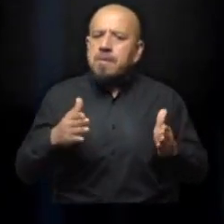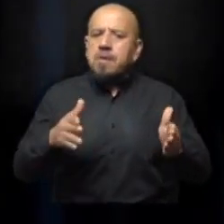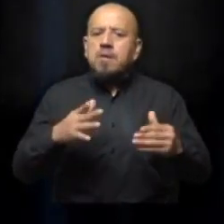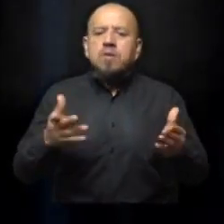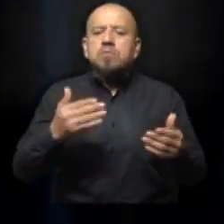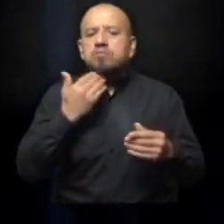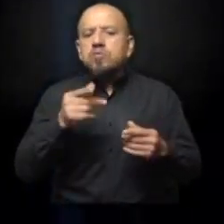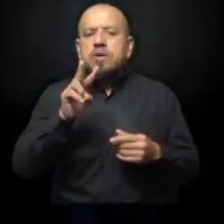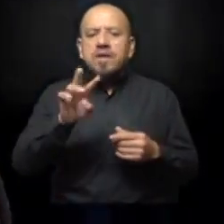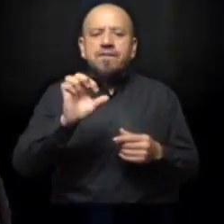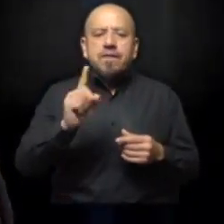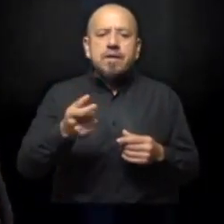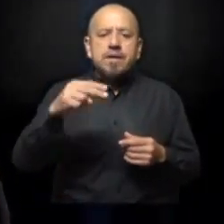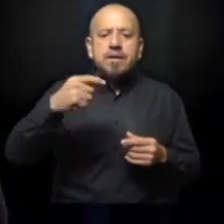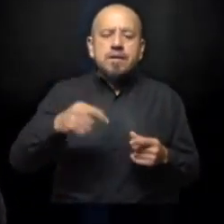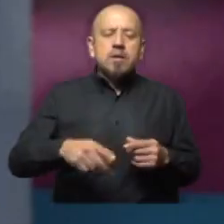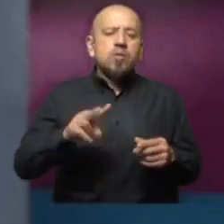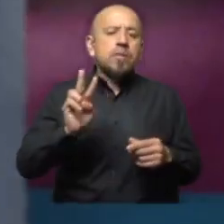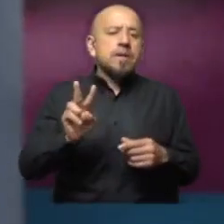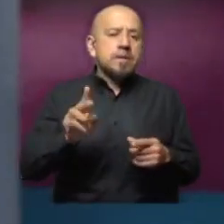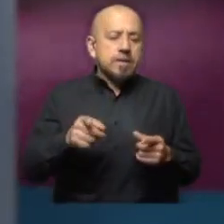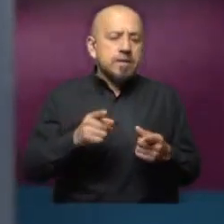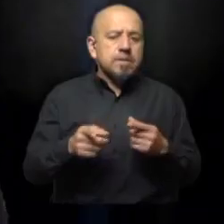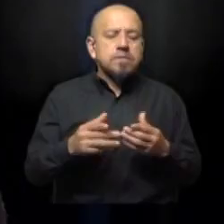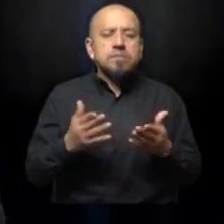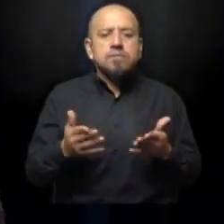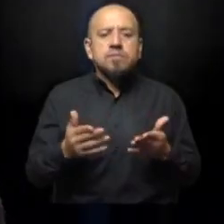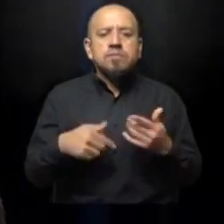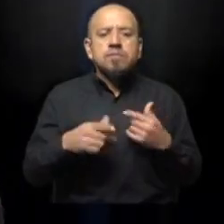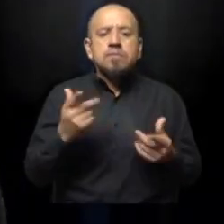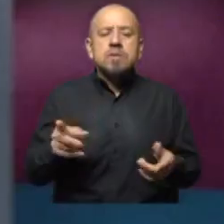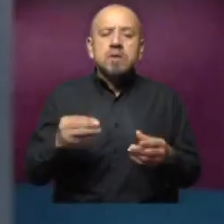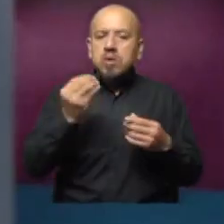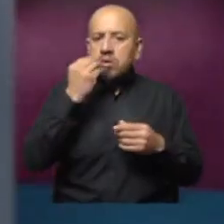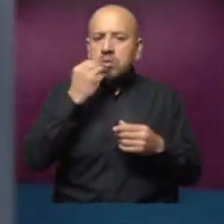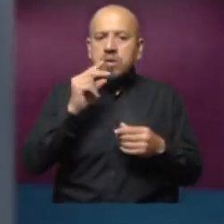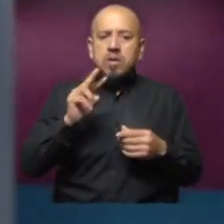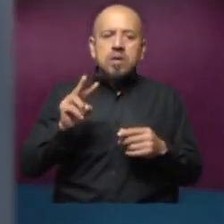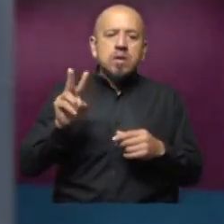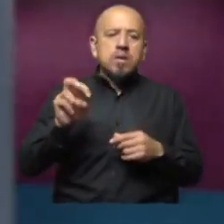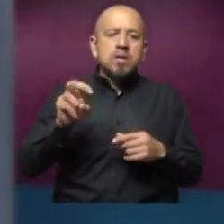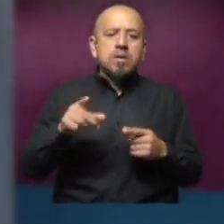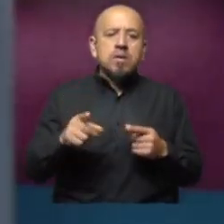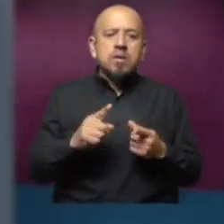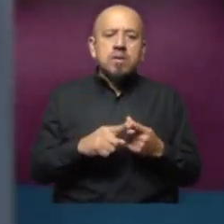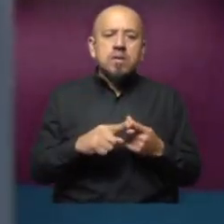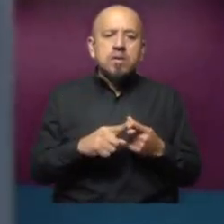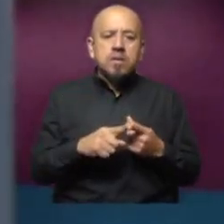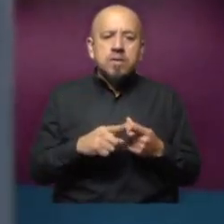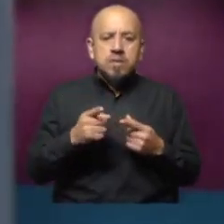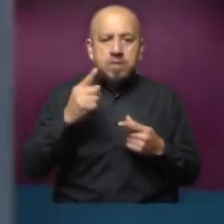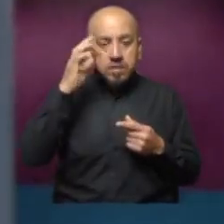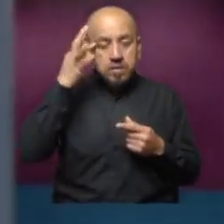vegana vegetariana en realidad hacia lo hacia lo verde hacia lo verde sin siempre en realidad